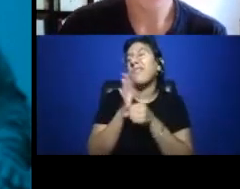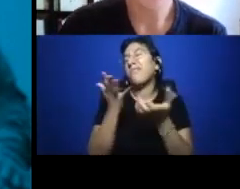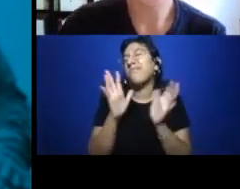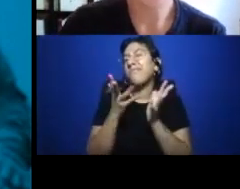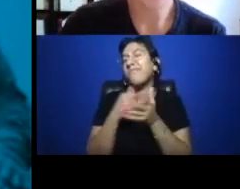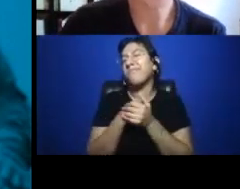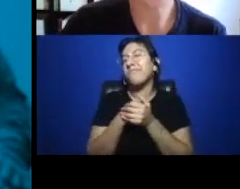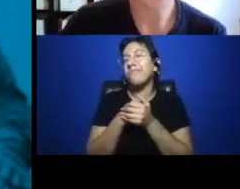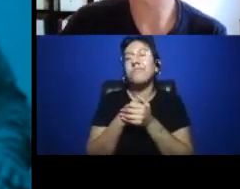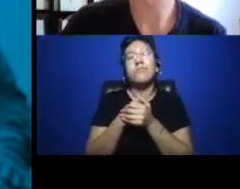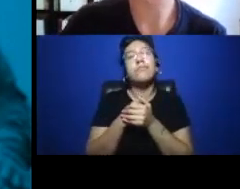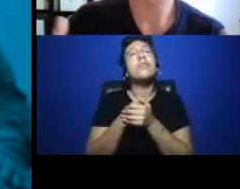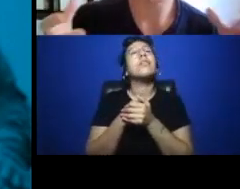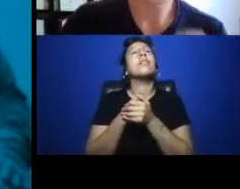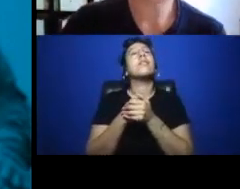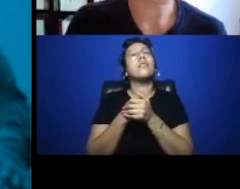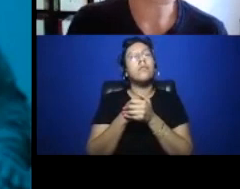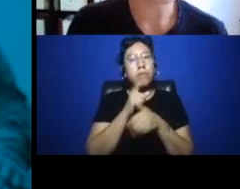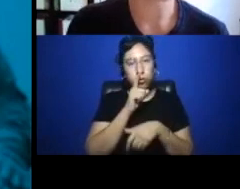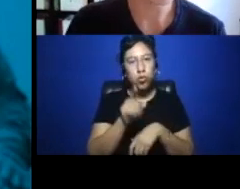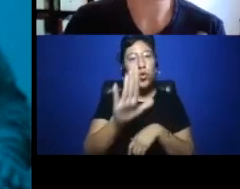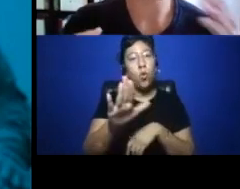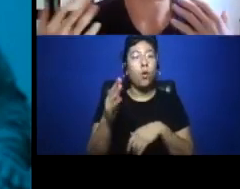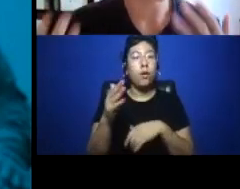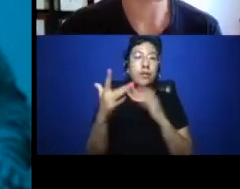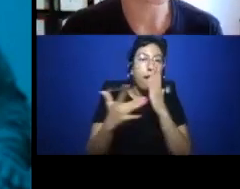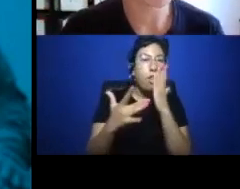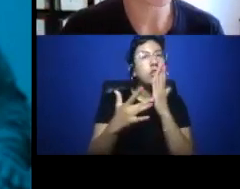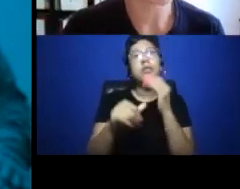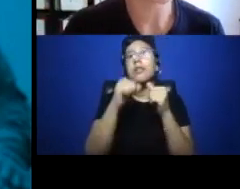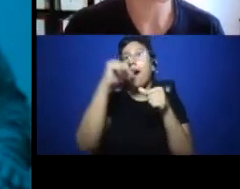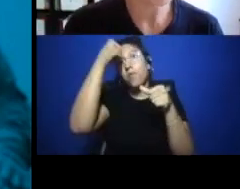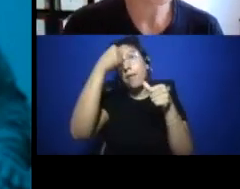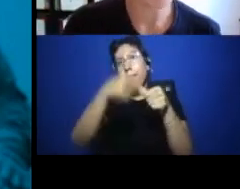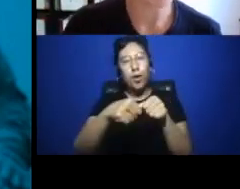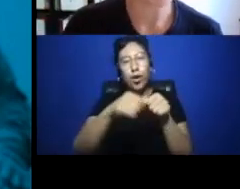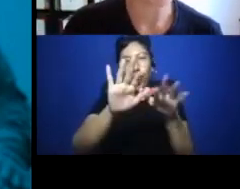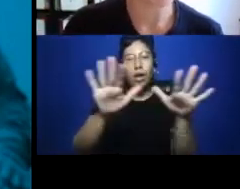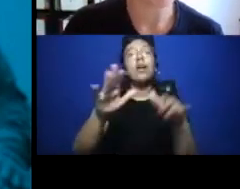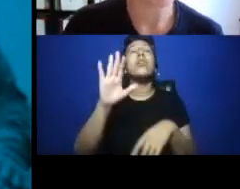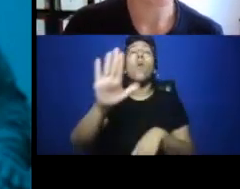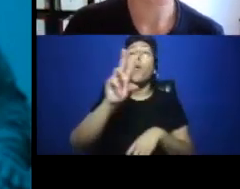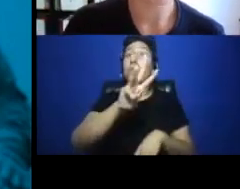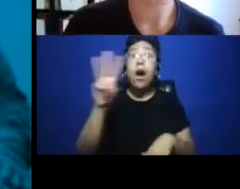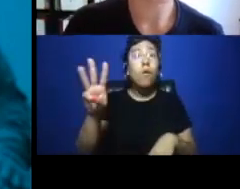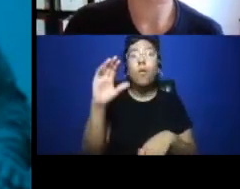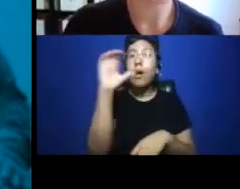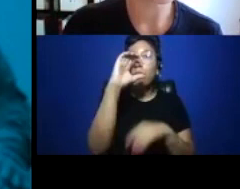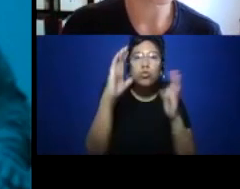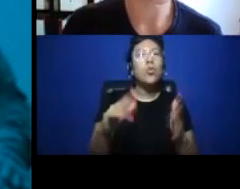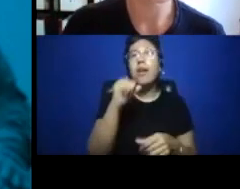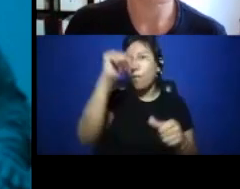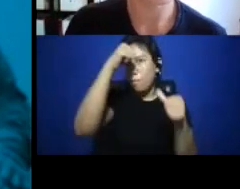suficiente separado. Y asegurar que tus aparatos, por ejemplo, que